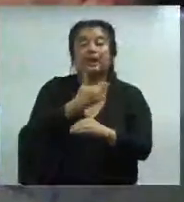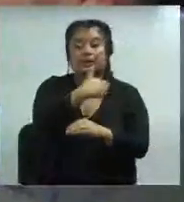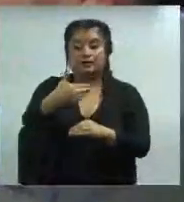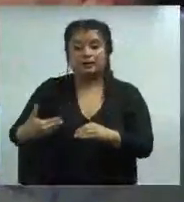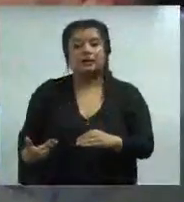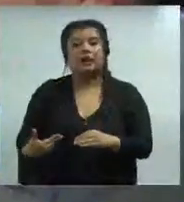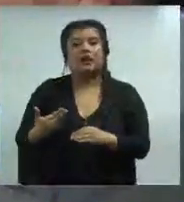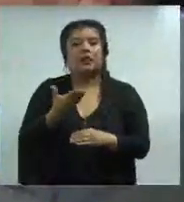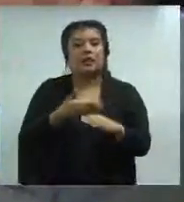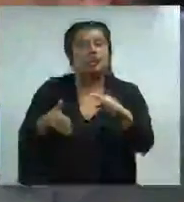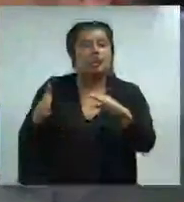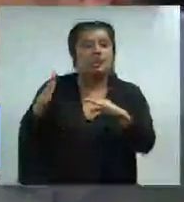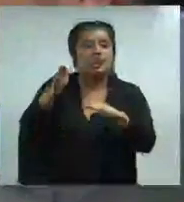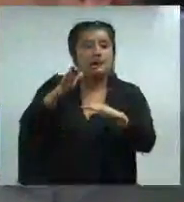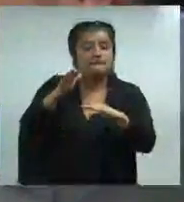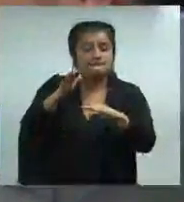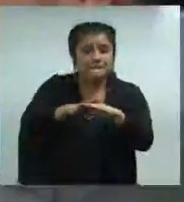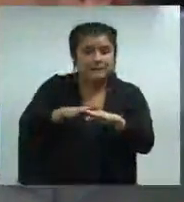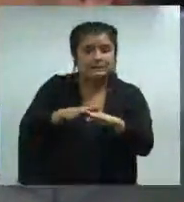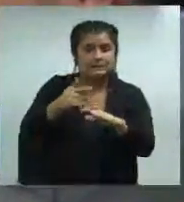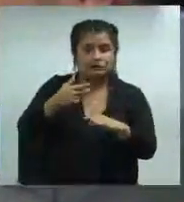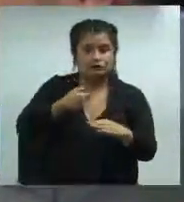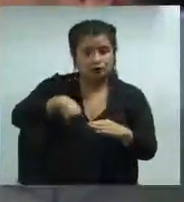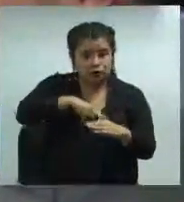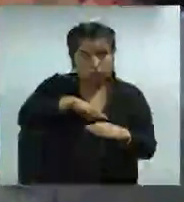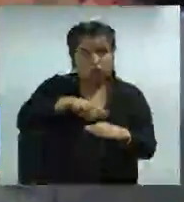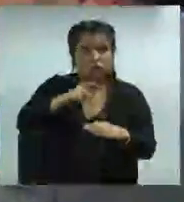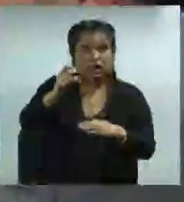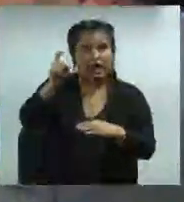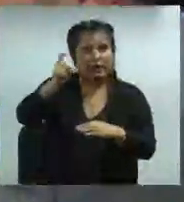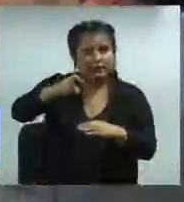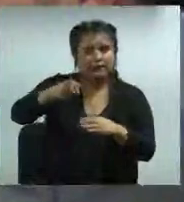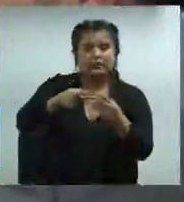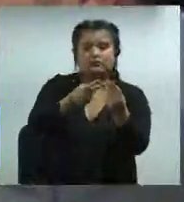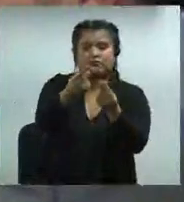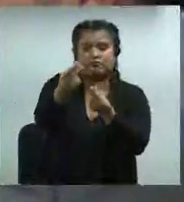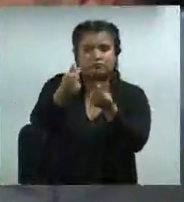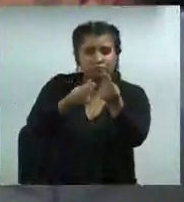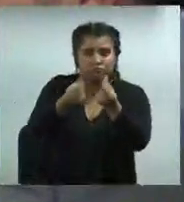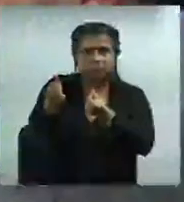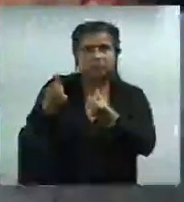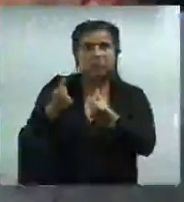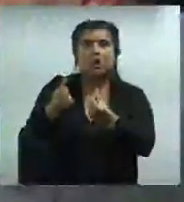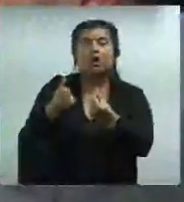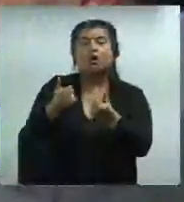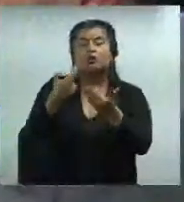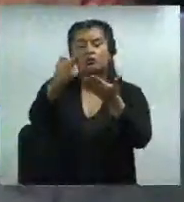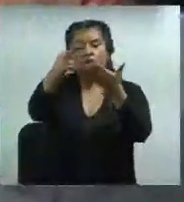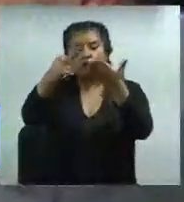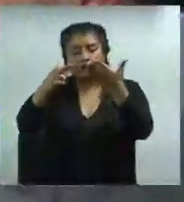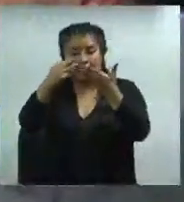los recursos con los cuales el personal está luchando contra los incendios.